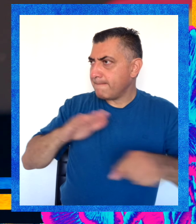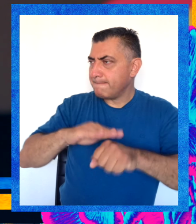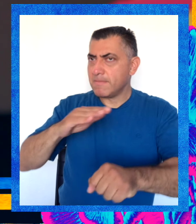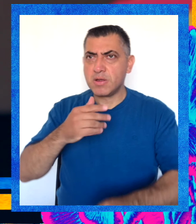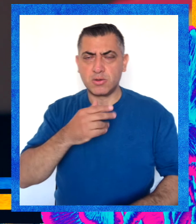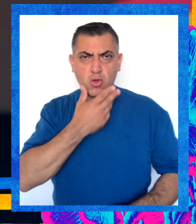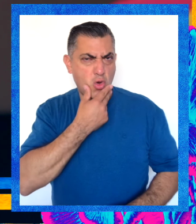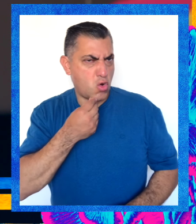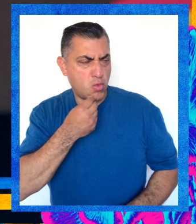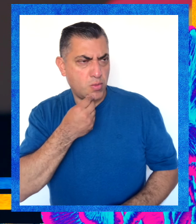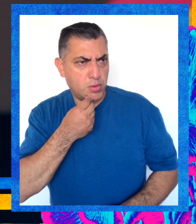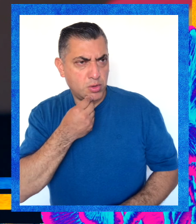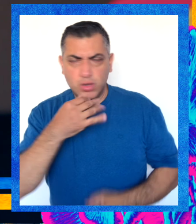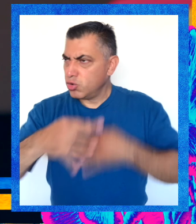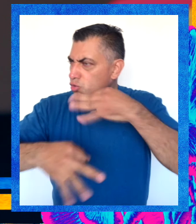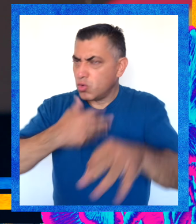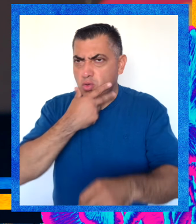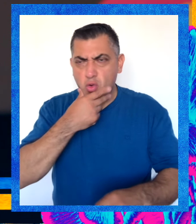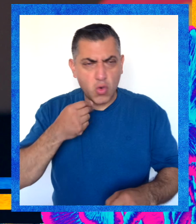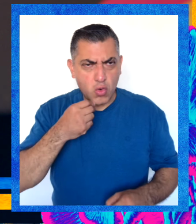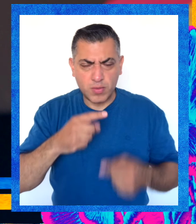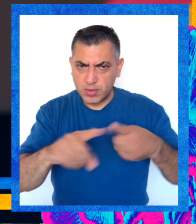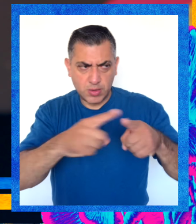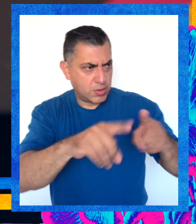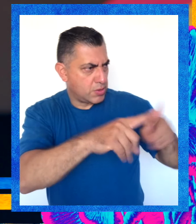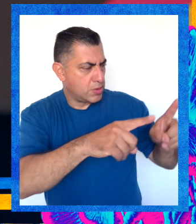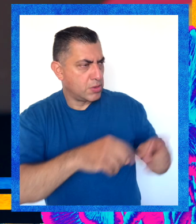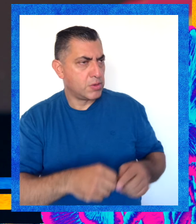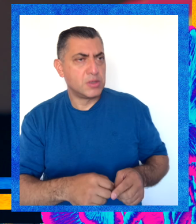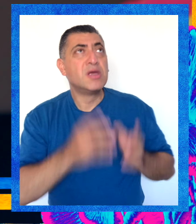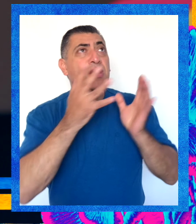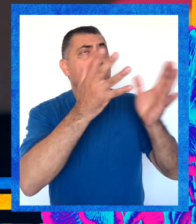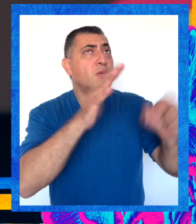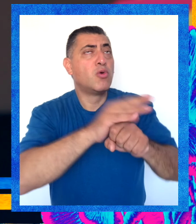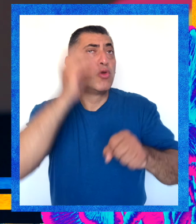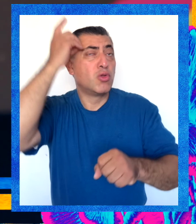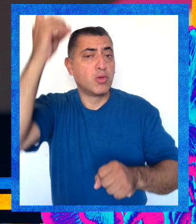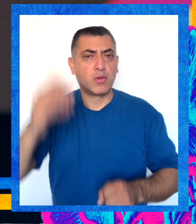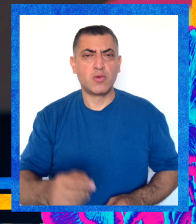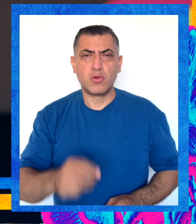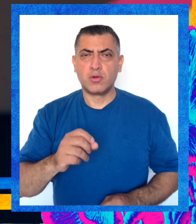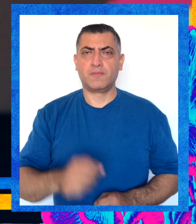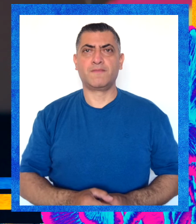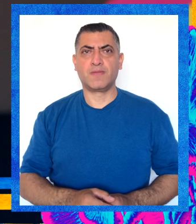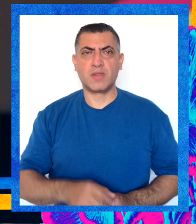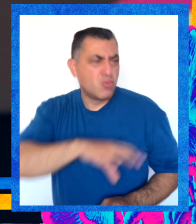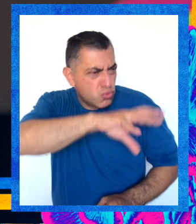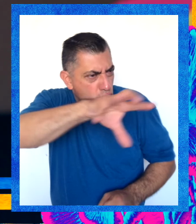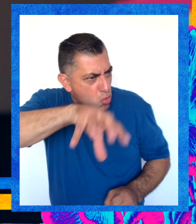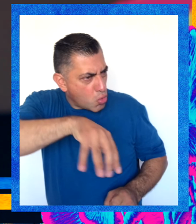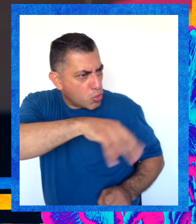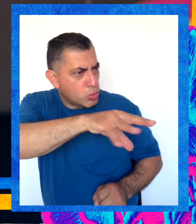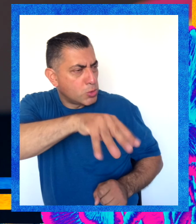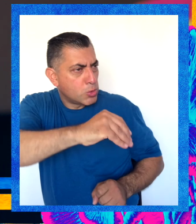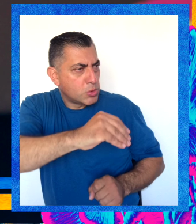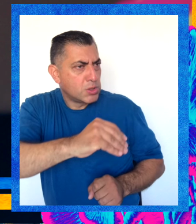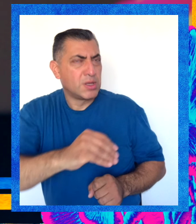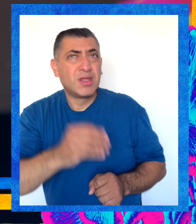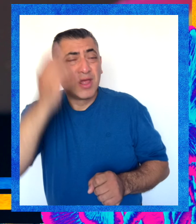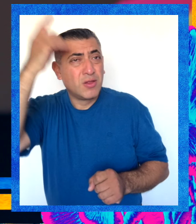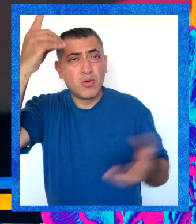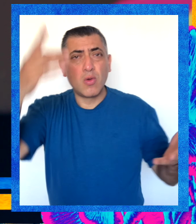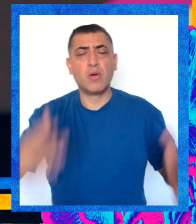experiencia humana y todos los hombres de todas las razas en todos los climas han clamado por dios es una búsqueda sin embargo